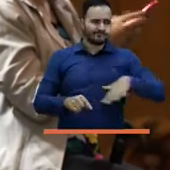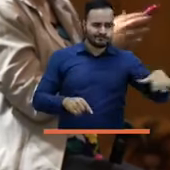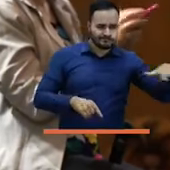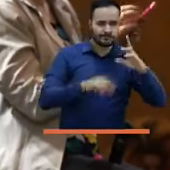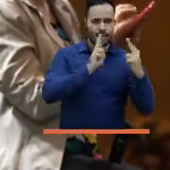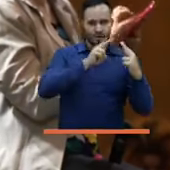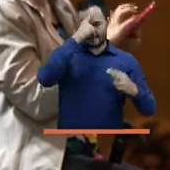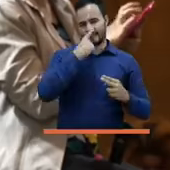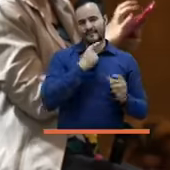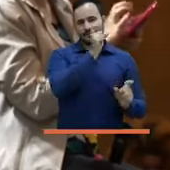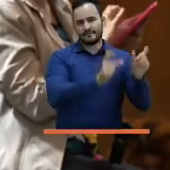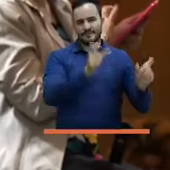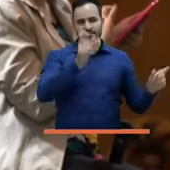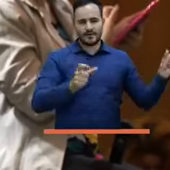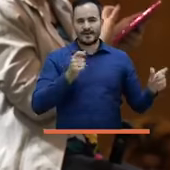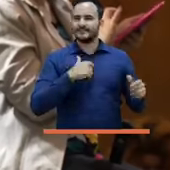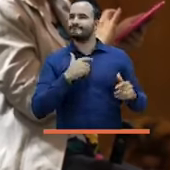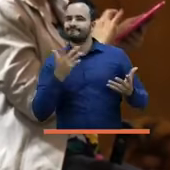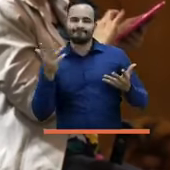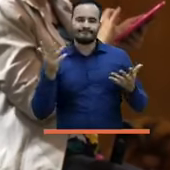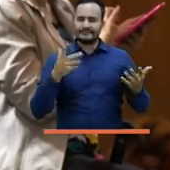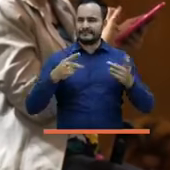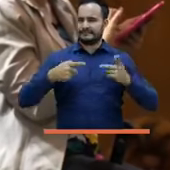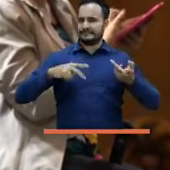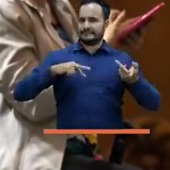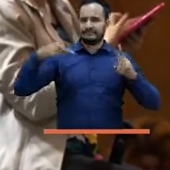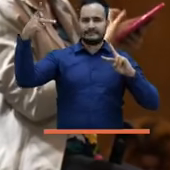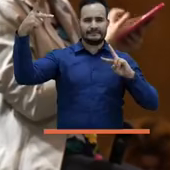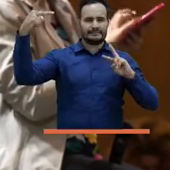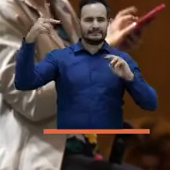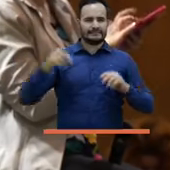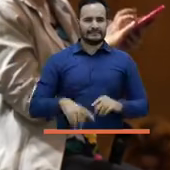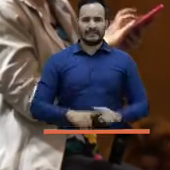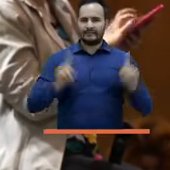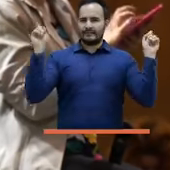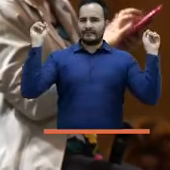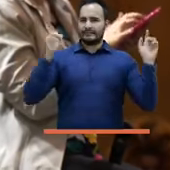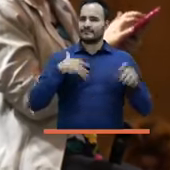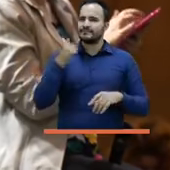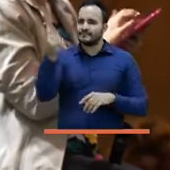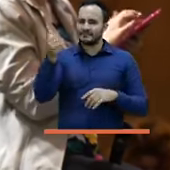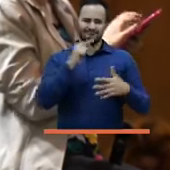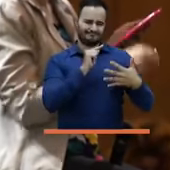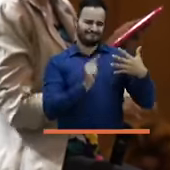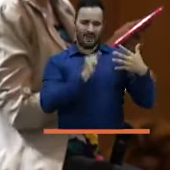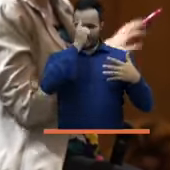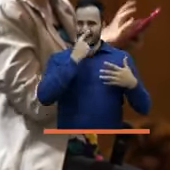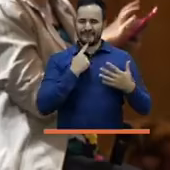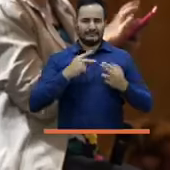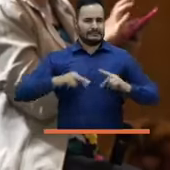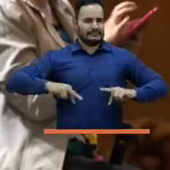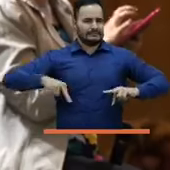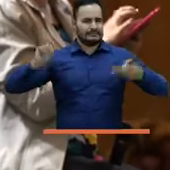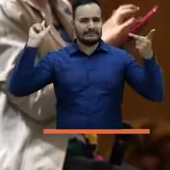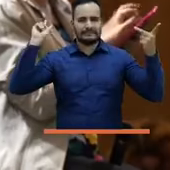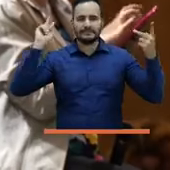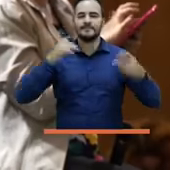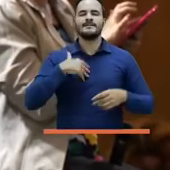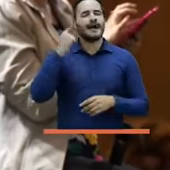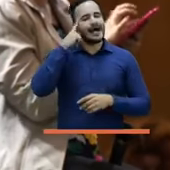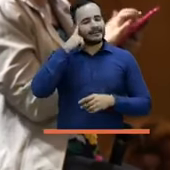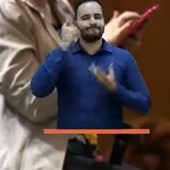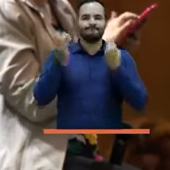laboral desde las personas es muy diferente a lo que es organizaciones nos están pidiendo entonces que decimos nosotros nos sentamos con las